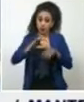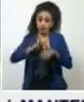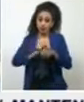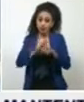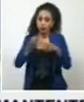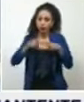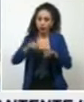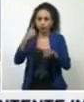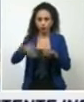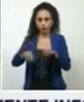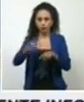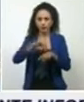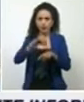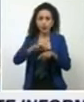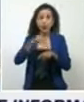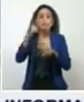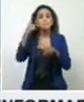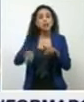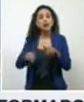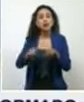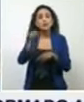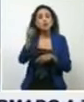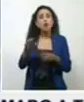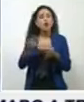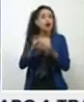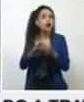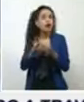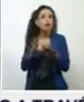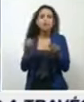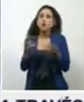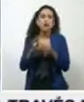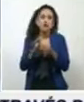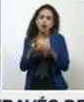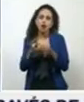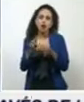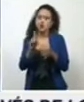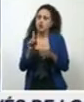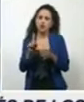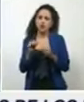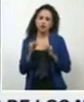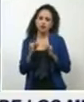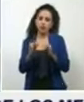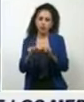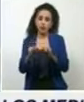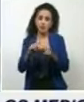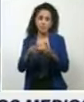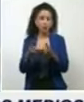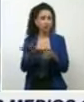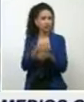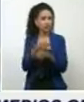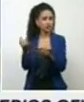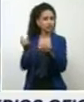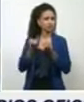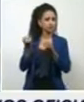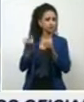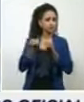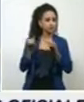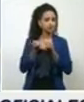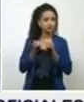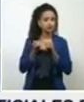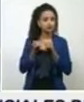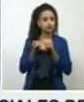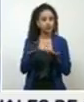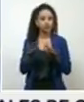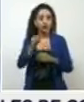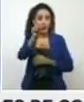graves sí, yo lo dejé de decir, porque por varias vías me llegó la información de que las personas que